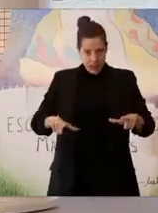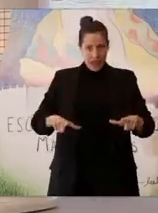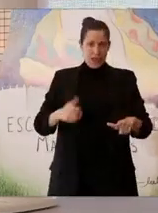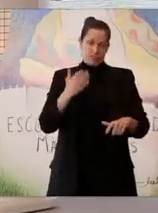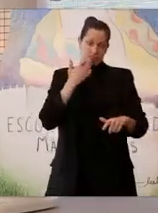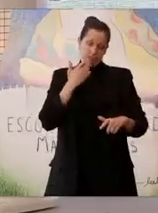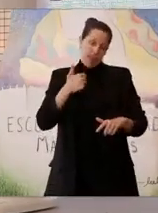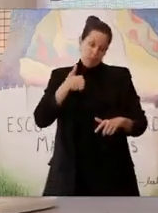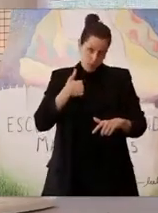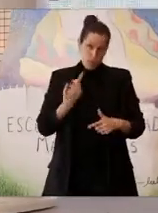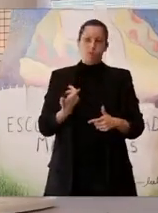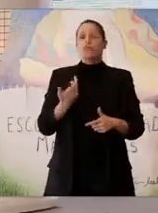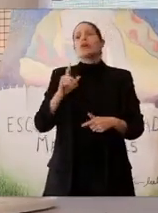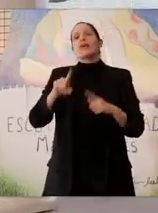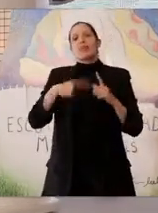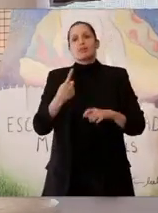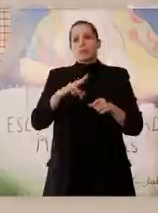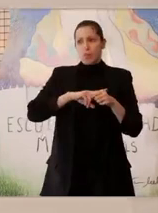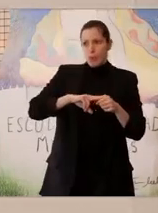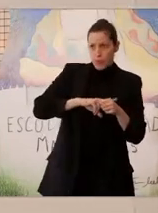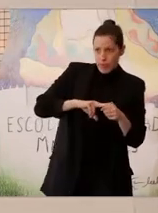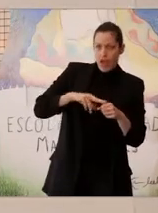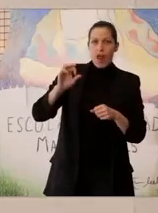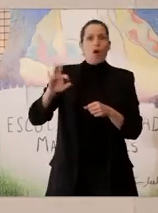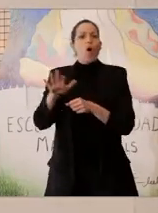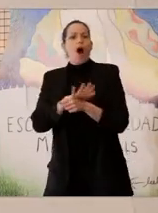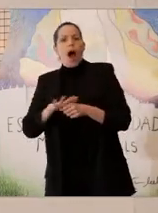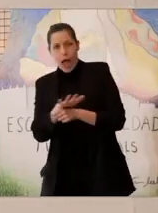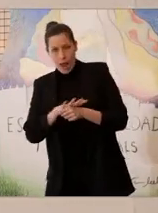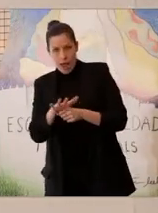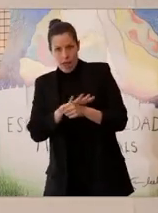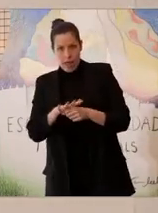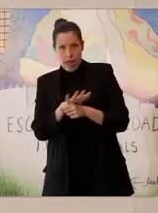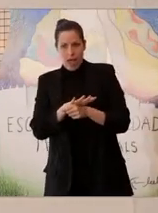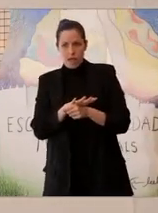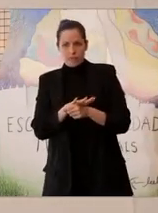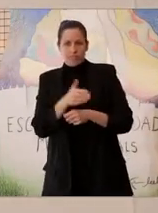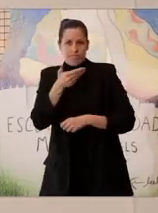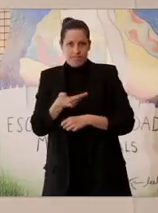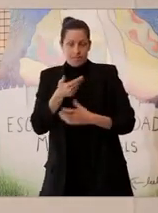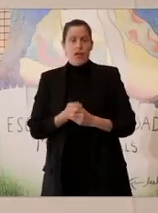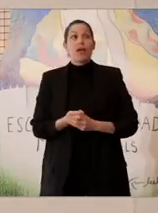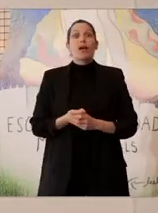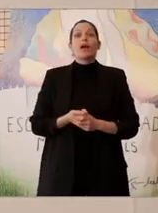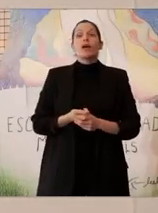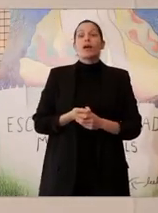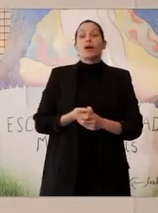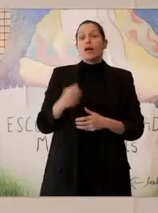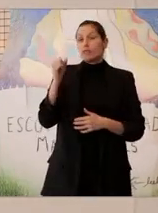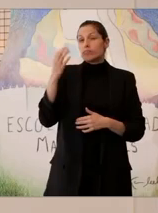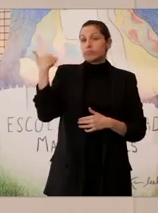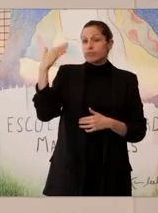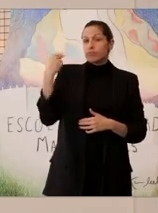fiscales jefes provinciales, los fiscales jefes de área. Pues hace unos cuantos años, en 2015, solamente